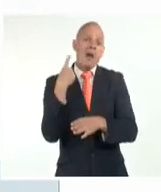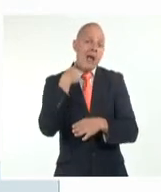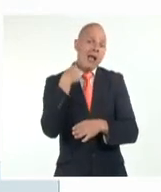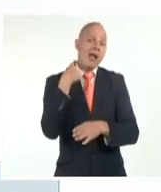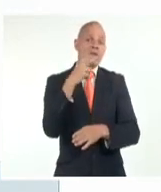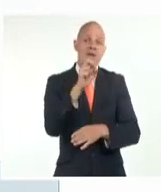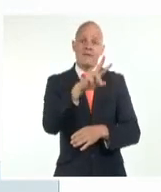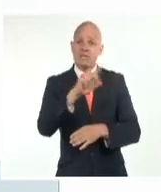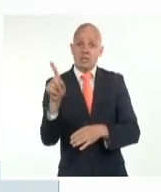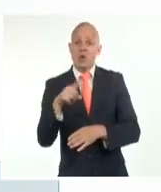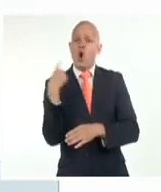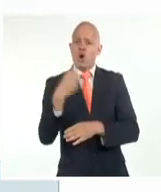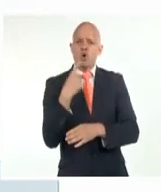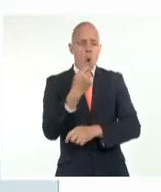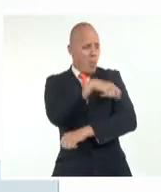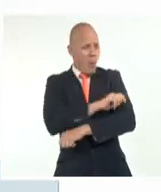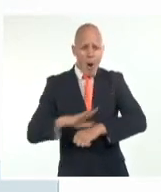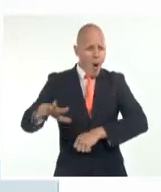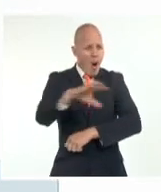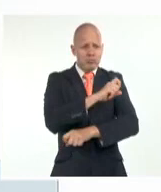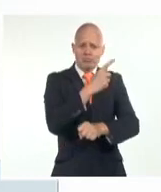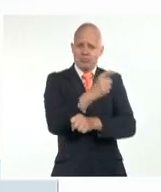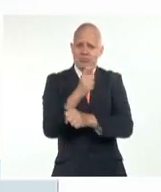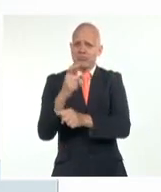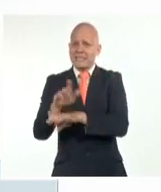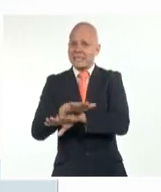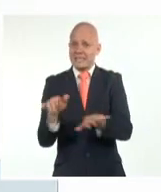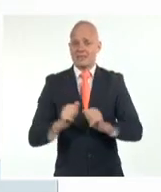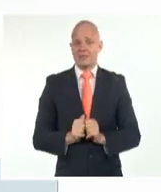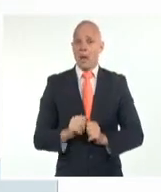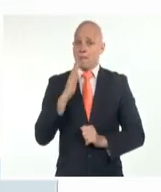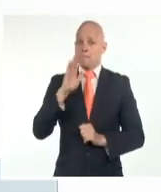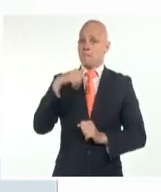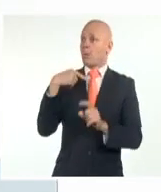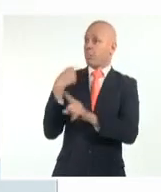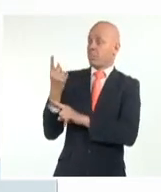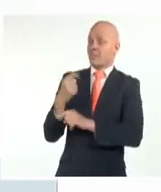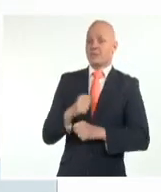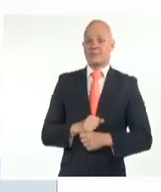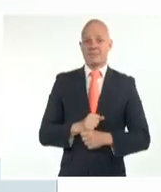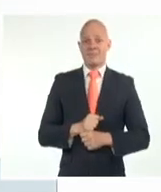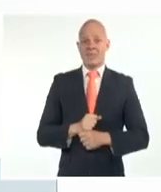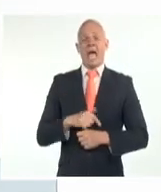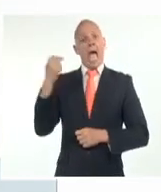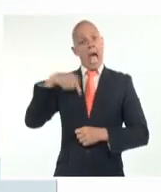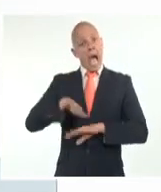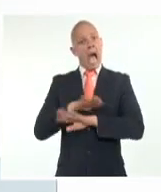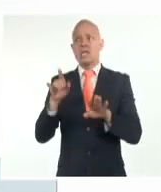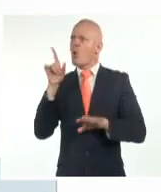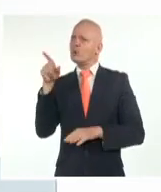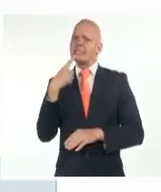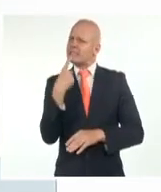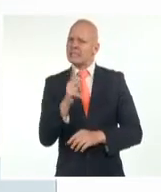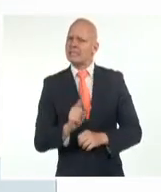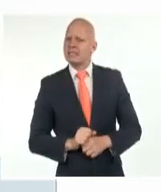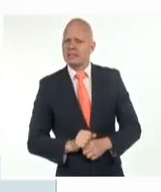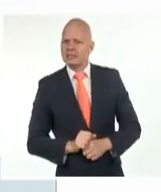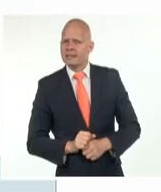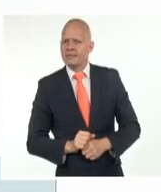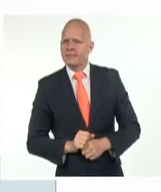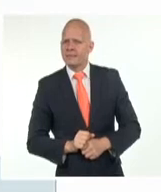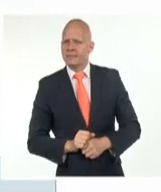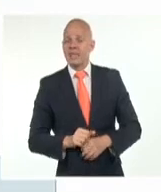desarrollo. Esos que han promovido este indecoroso debate omitirán intencionalmente tremenda hazaña.